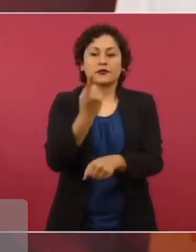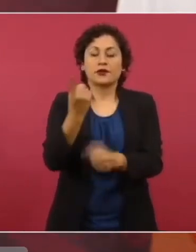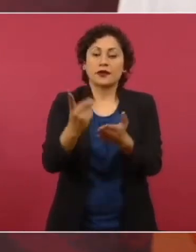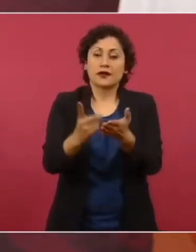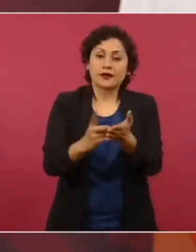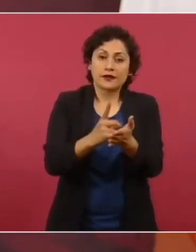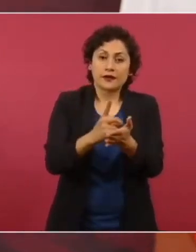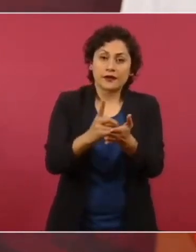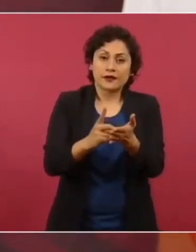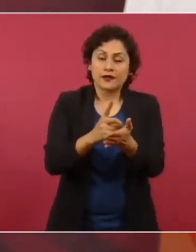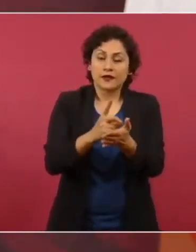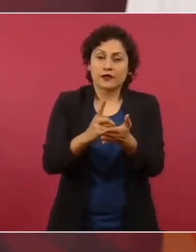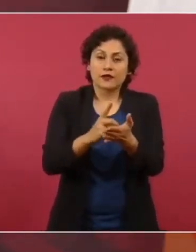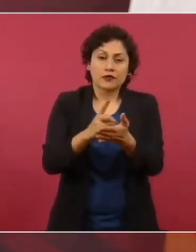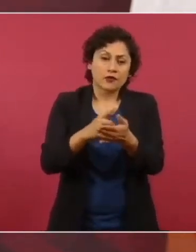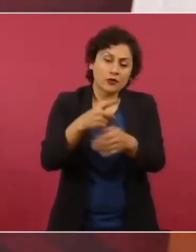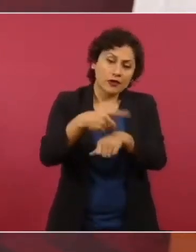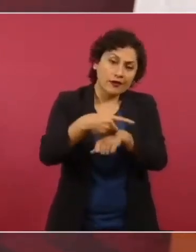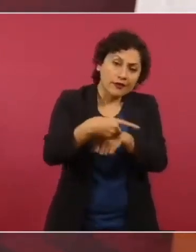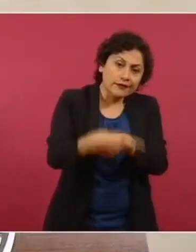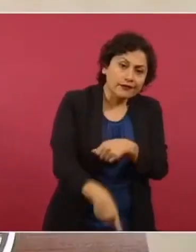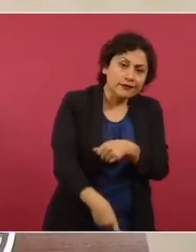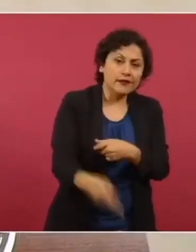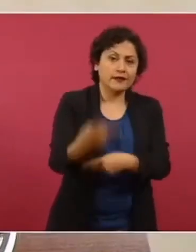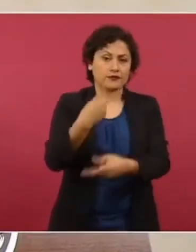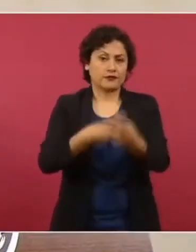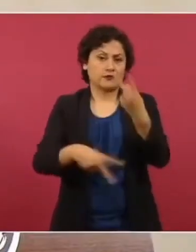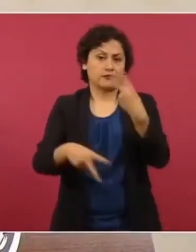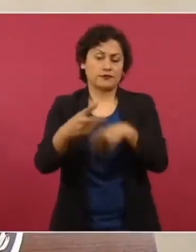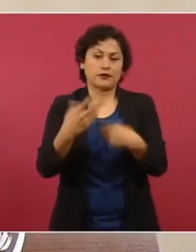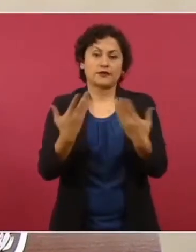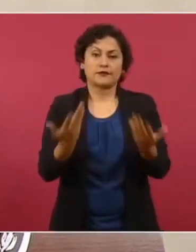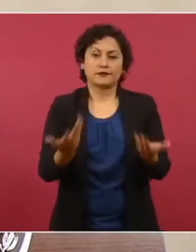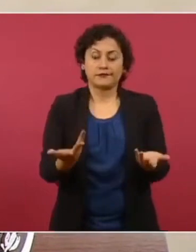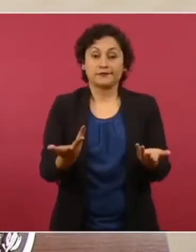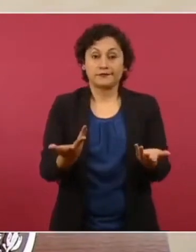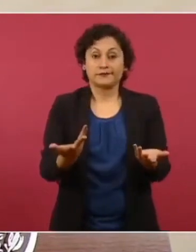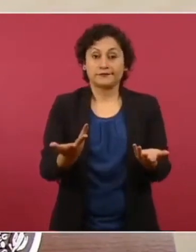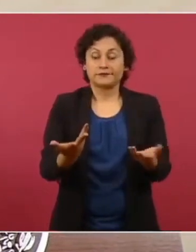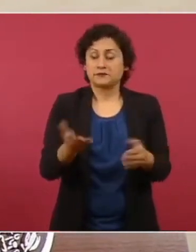que ocasionan las drogas, sobre todo